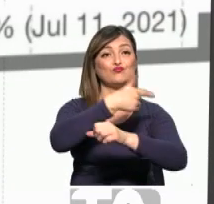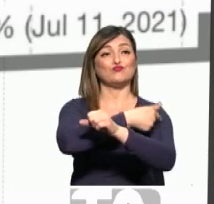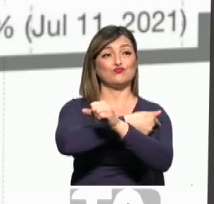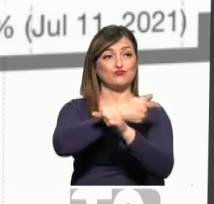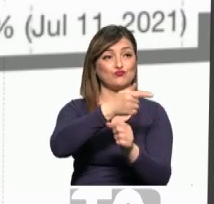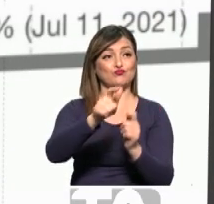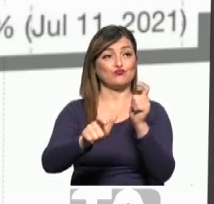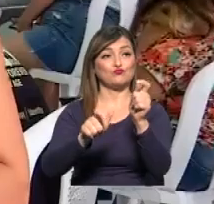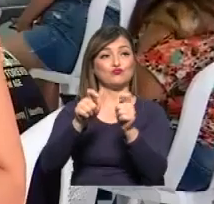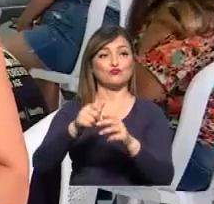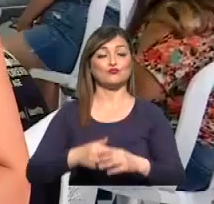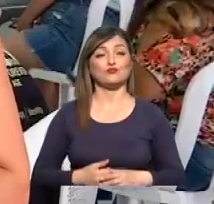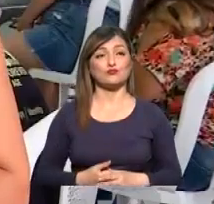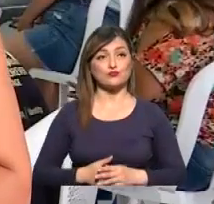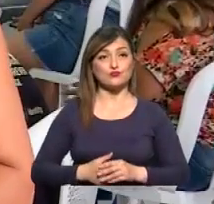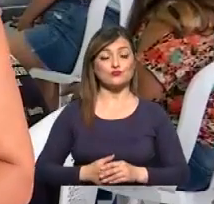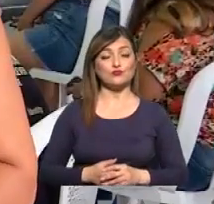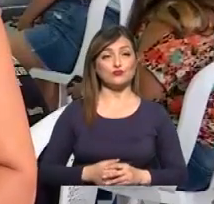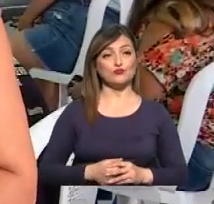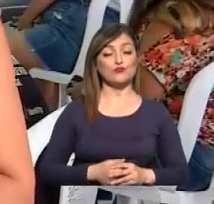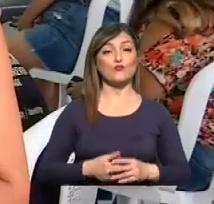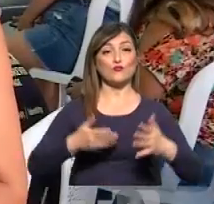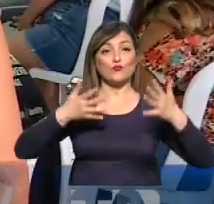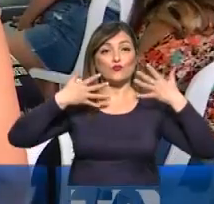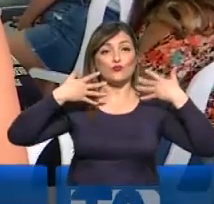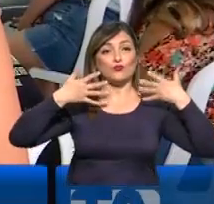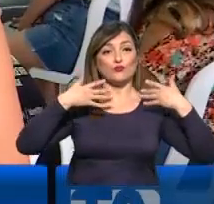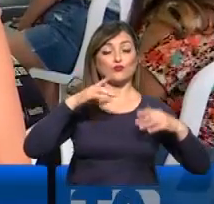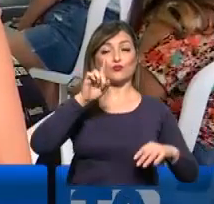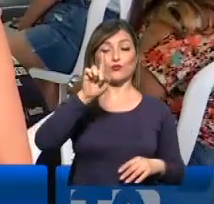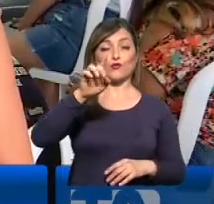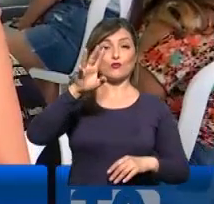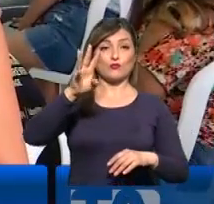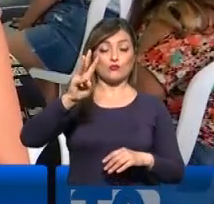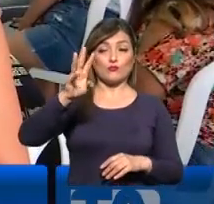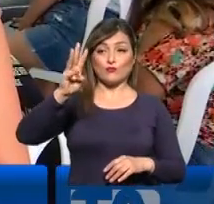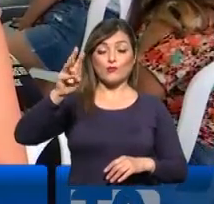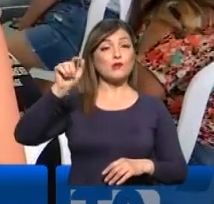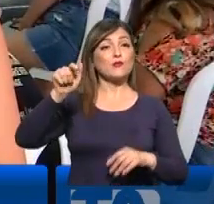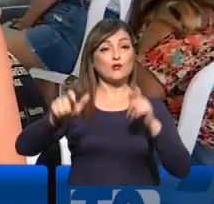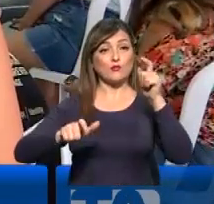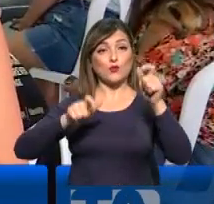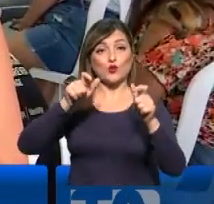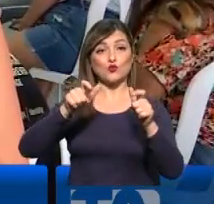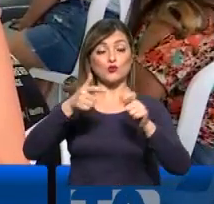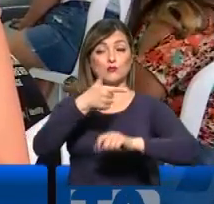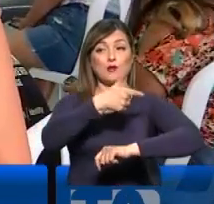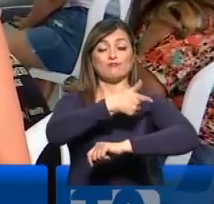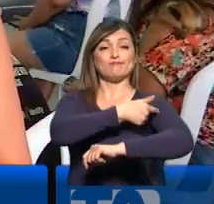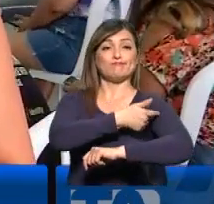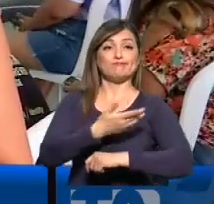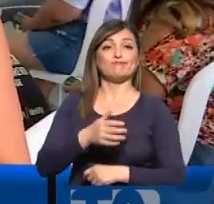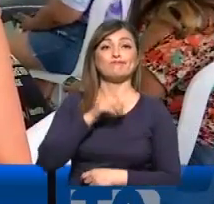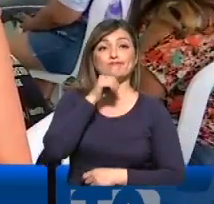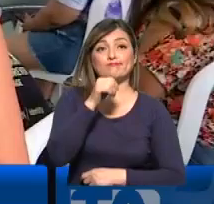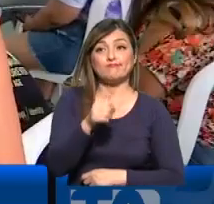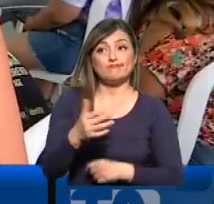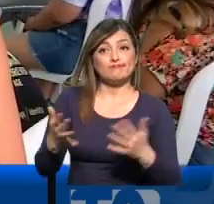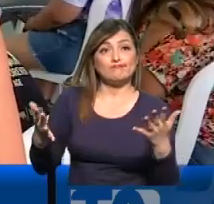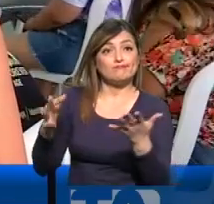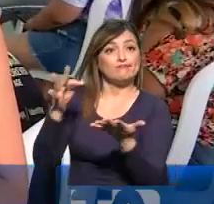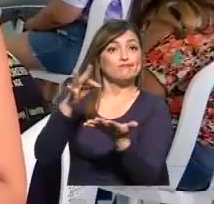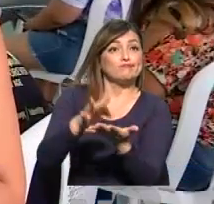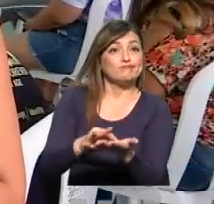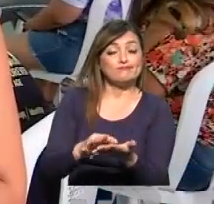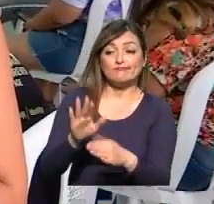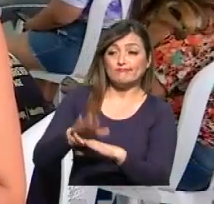vacunar a sus habitantes. Por ejemplo, solo en Guayaquil, 166 mil personas que debían vacunarse todavía no lo han hecho. Es